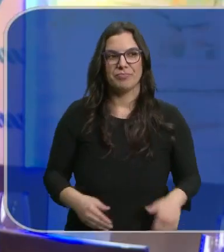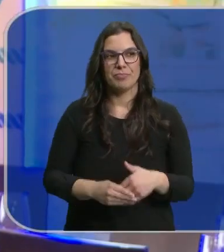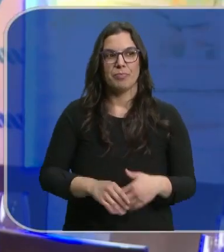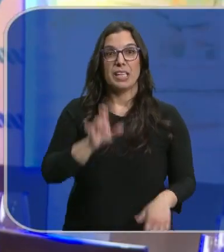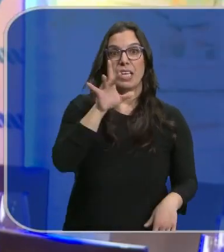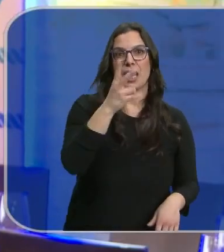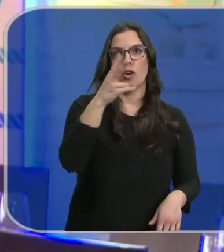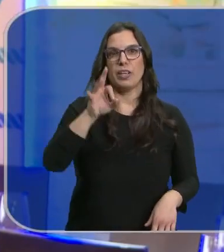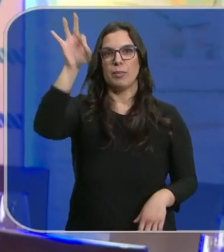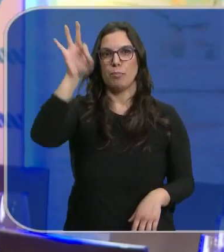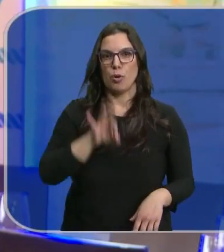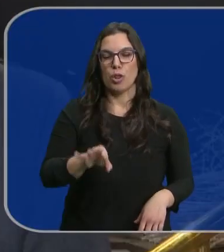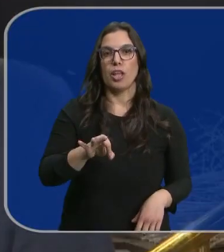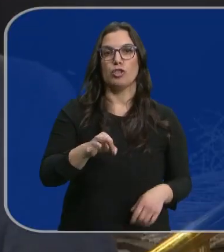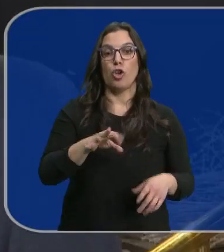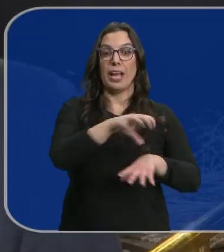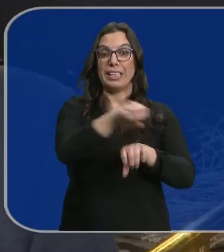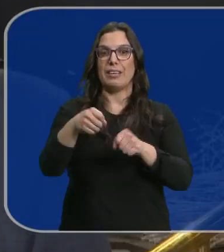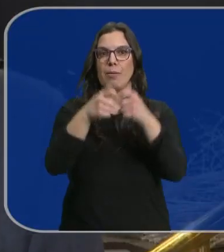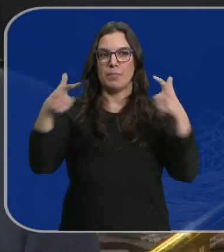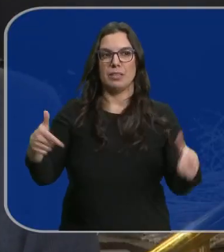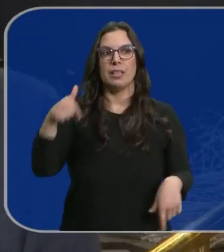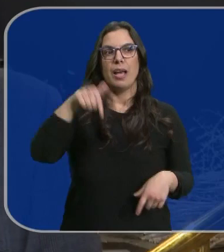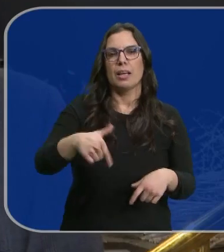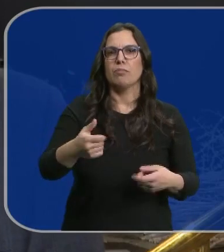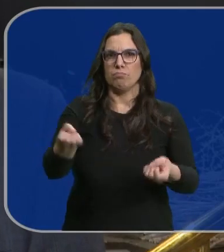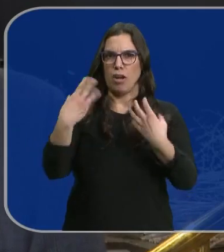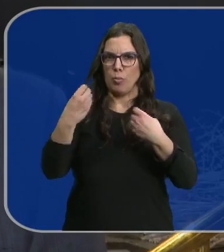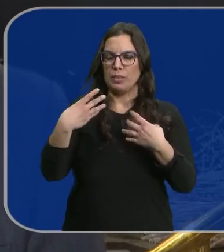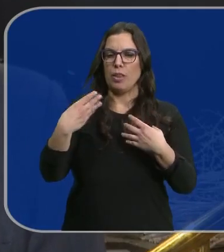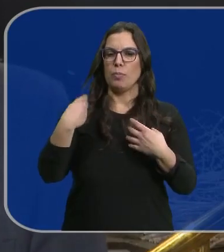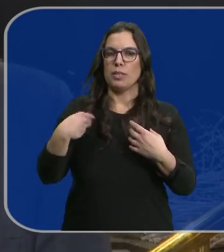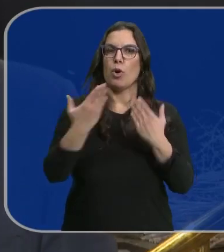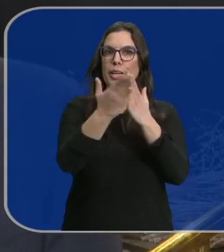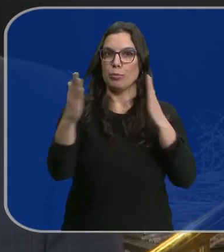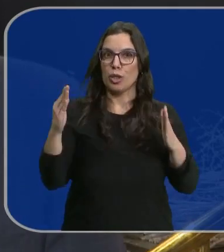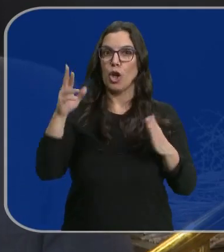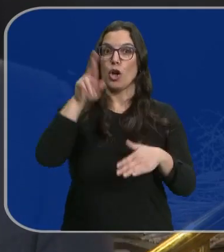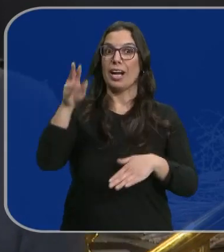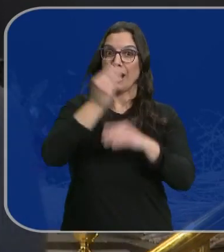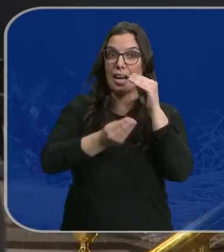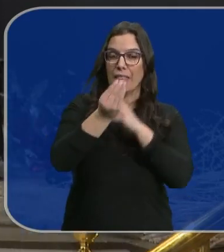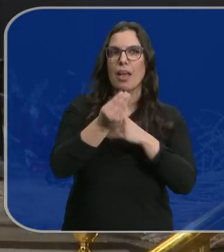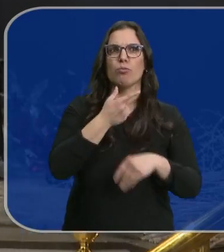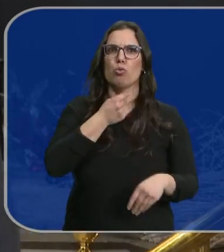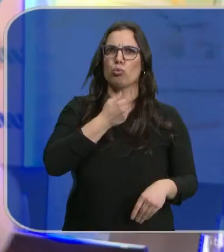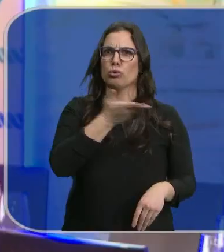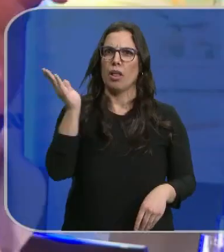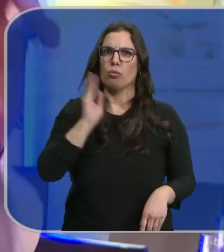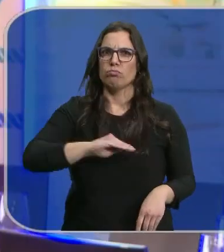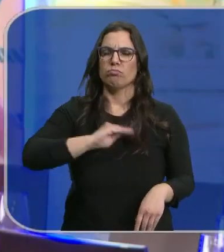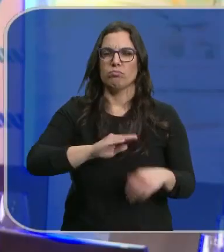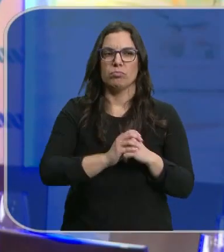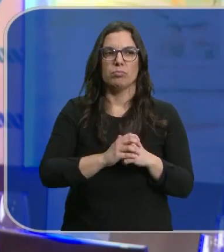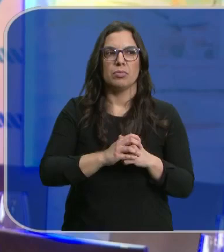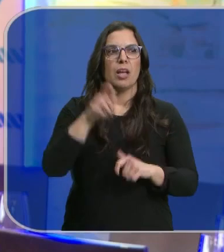o un 20% más de reservas va a tener seguro. Han comentado aquí en recepción la exposición de Renacer. Yo creo que ha gustado mucho. De